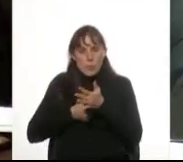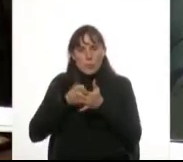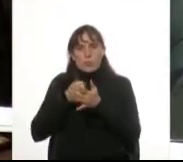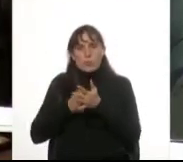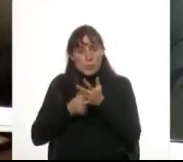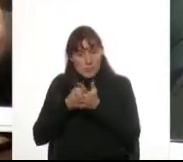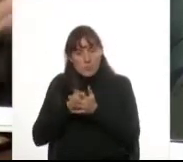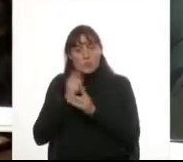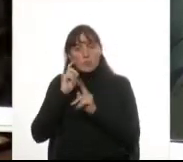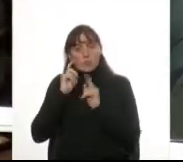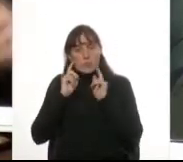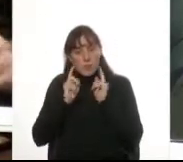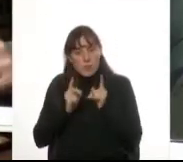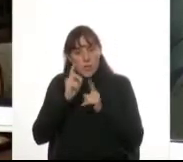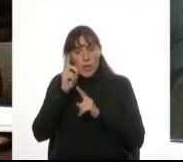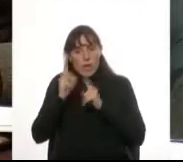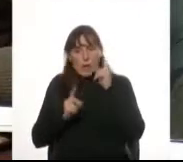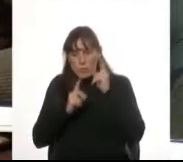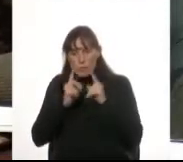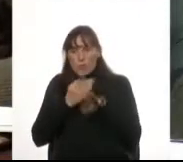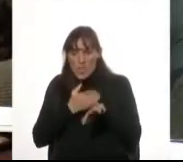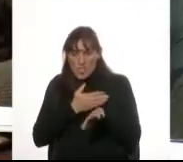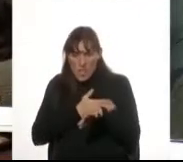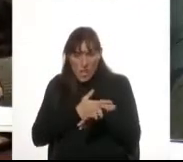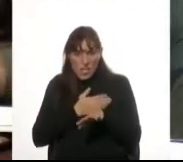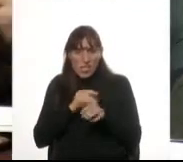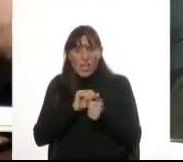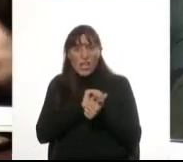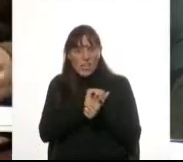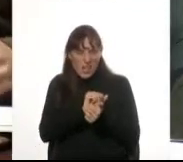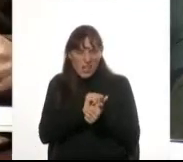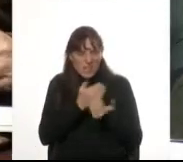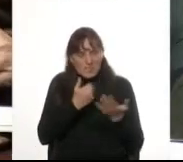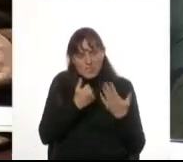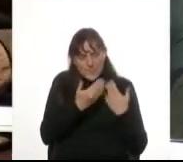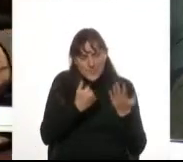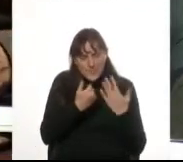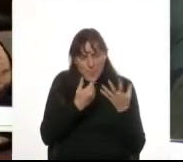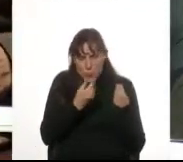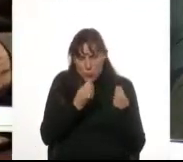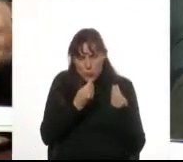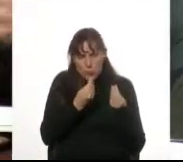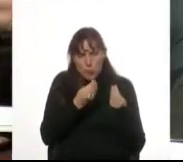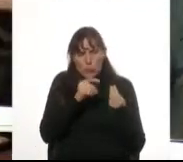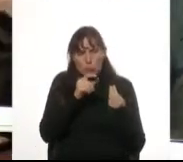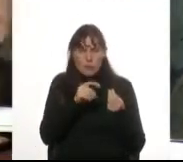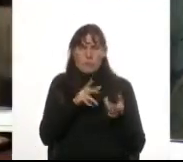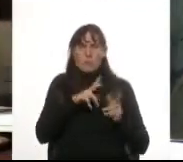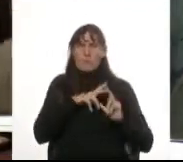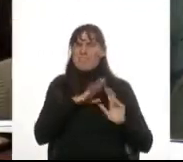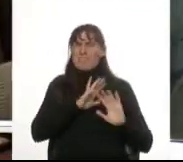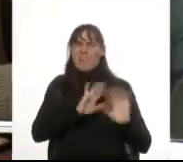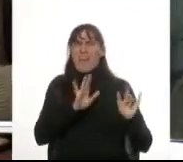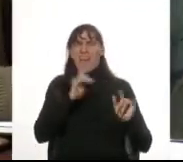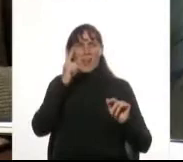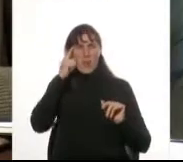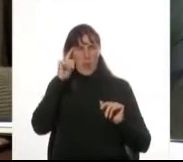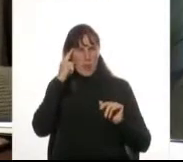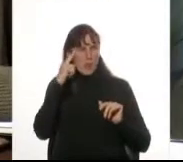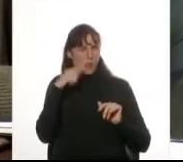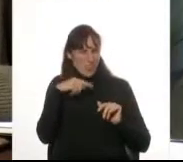hubo muchos que ya desde el penal nos dijeron, no muchos, unos cuantos, están locos, nos van a